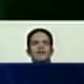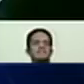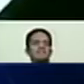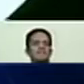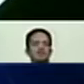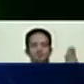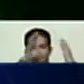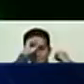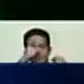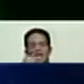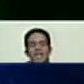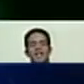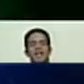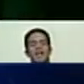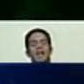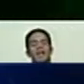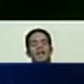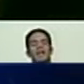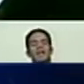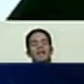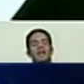Policía Nacional Bolivariana pidiendo